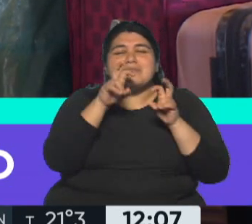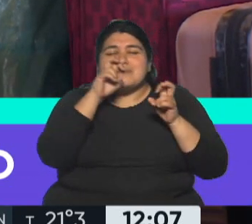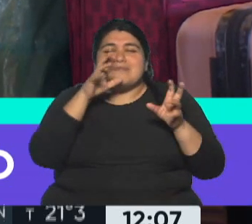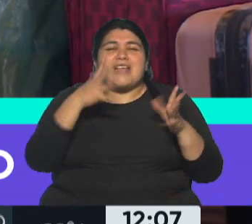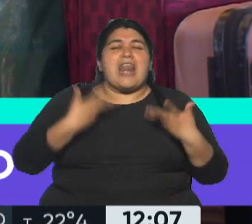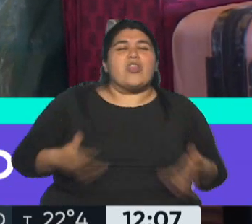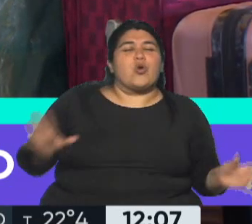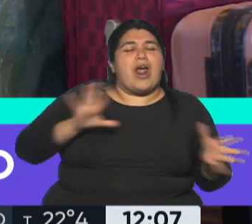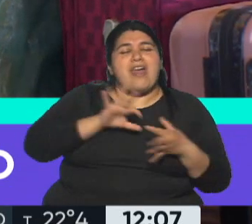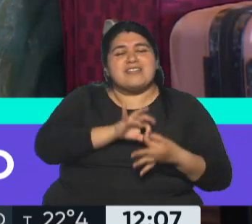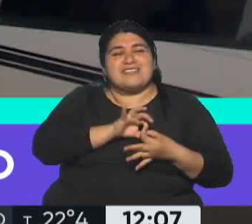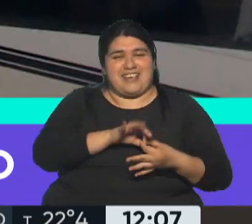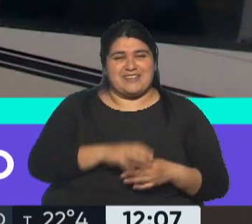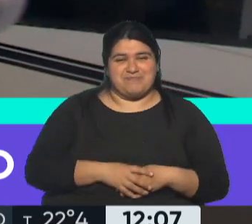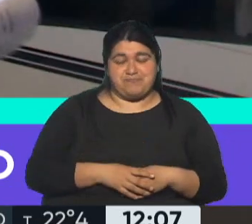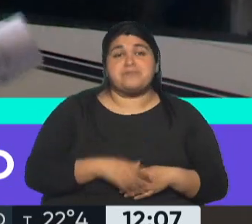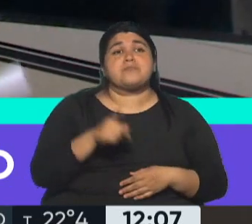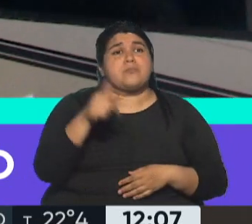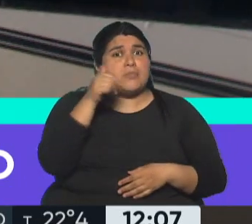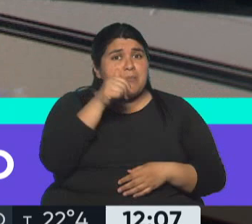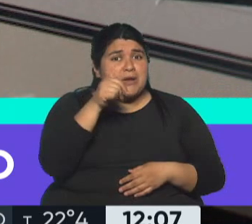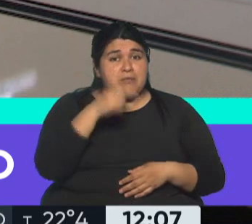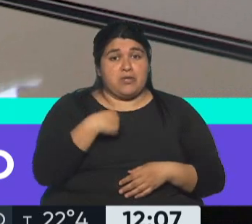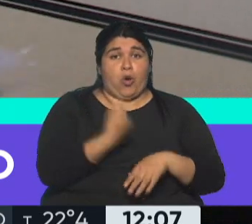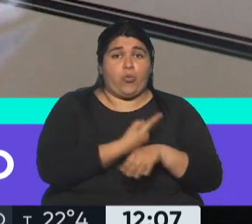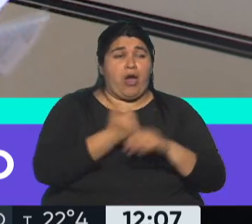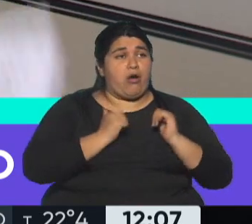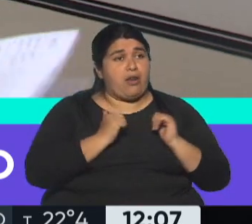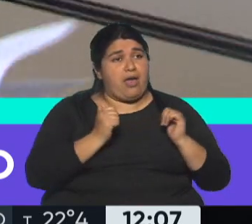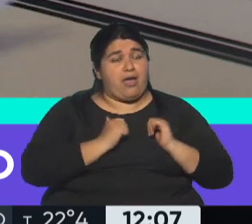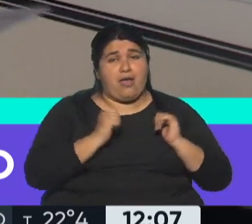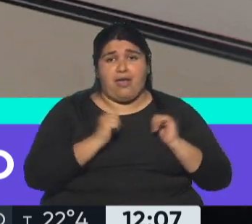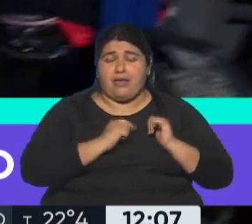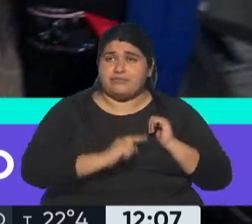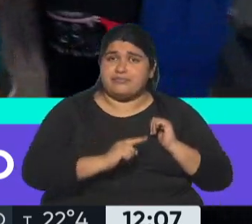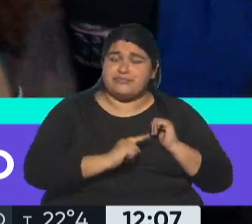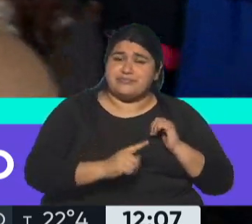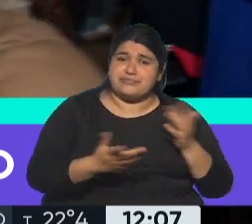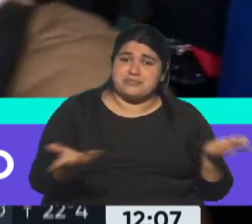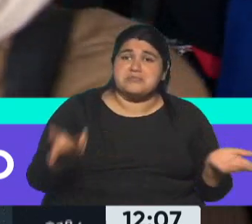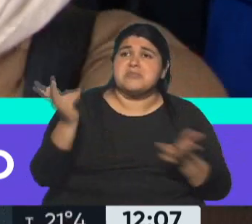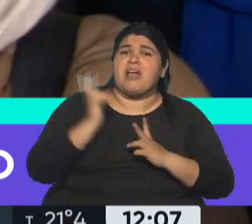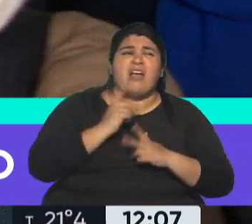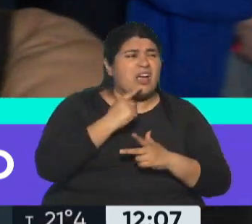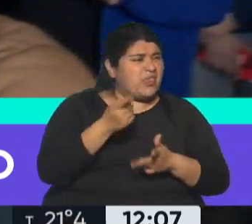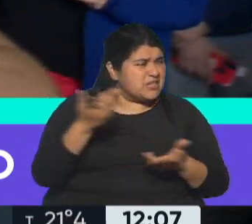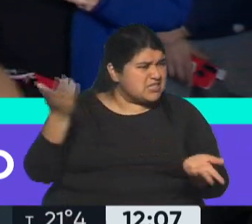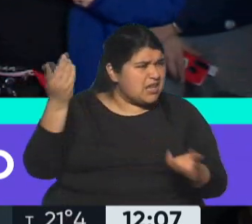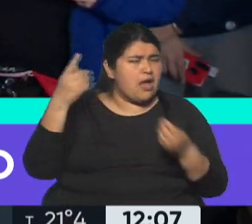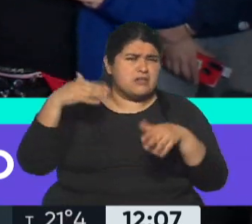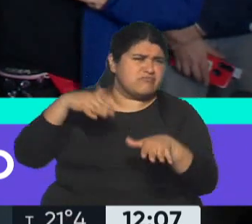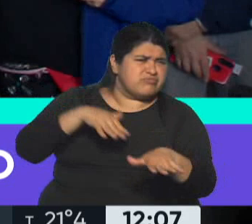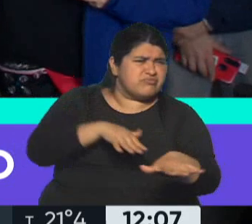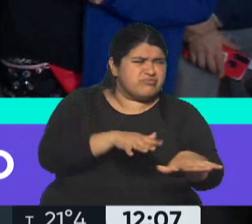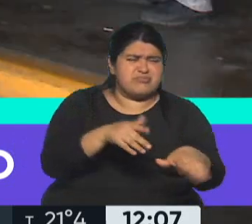naturaleza. Vamos a Mar del Plata, hace una hora que estamos esperando. ¿Qué se debe? ¿Qué les dijeron? No sé, ¿qué era? Que había un